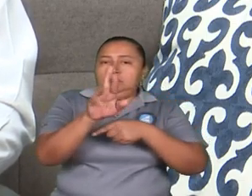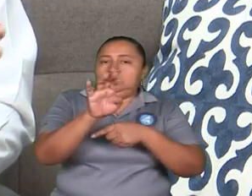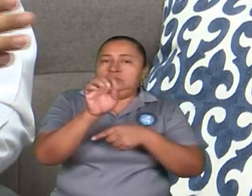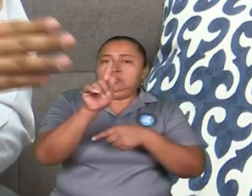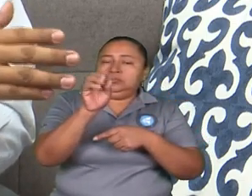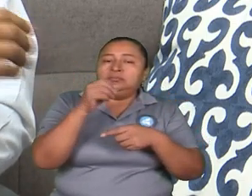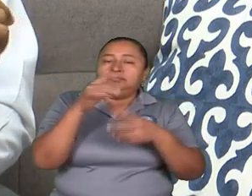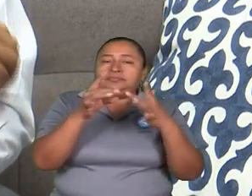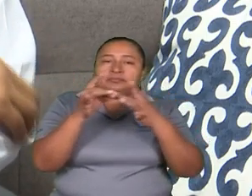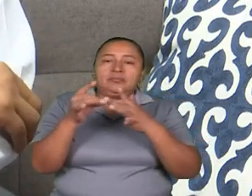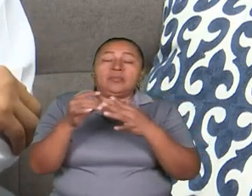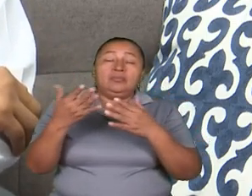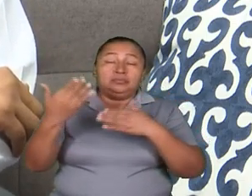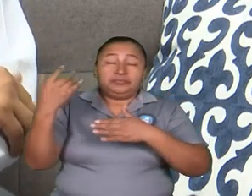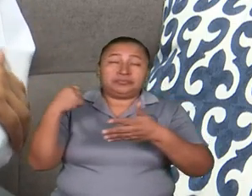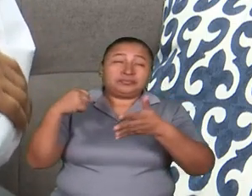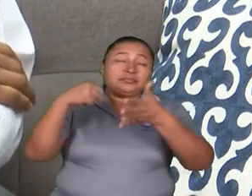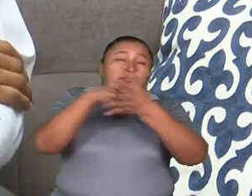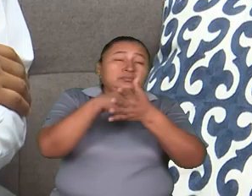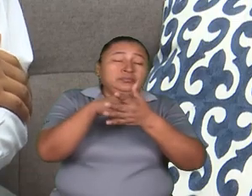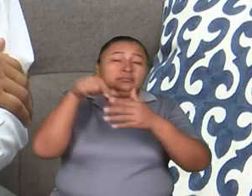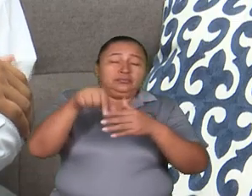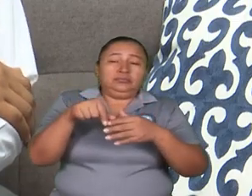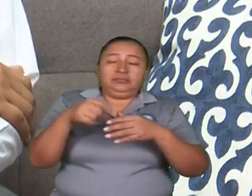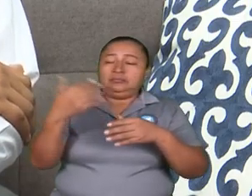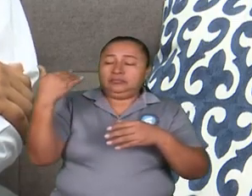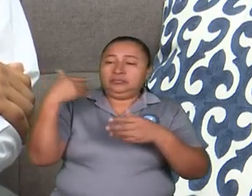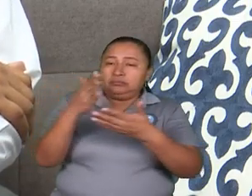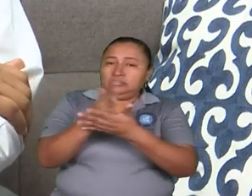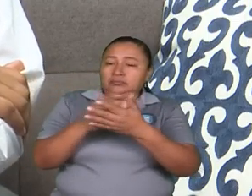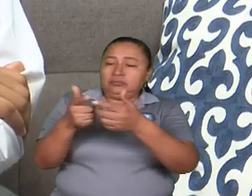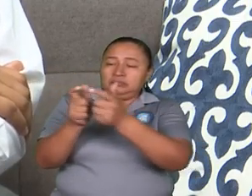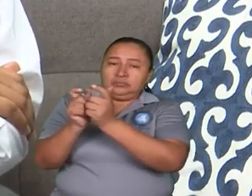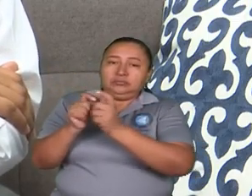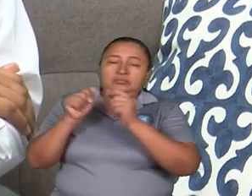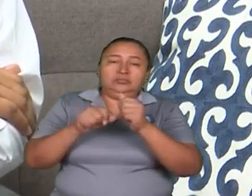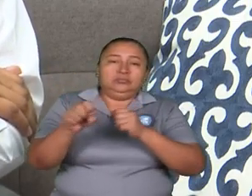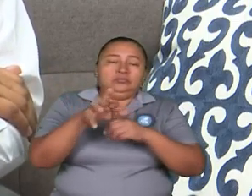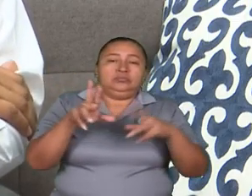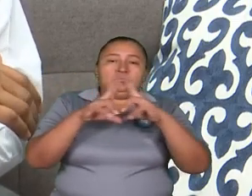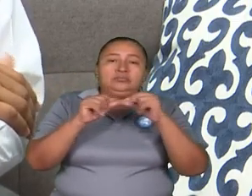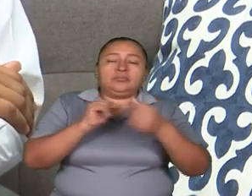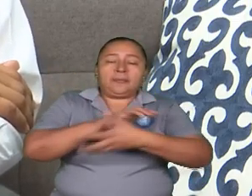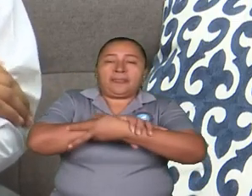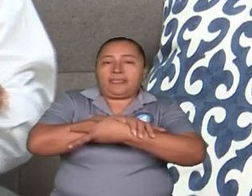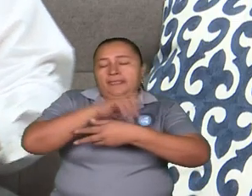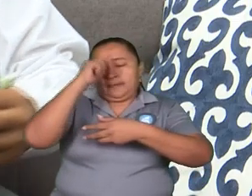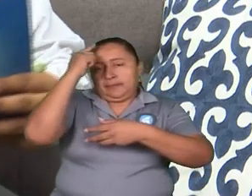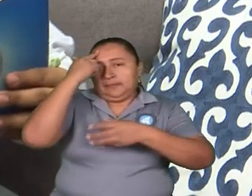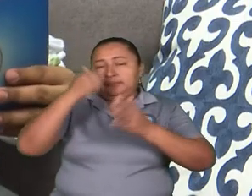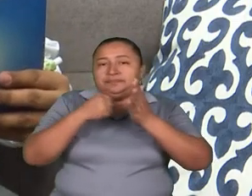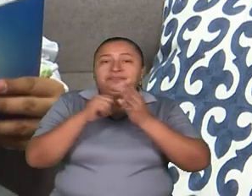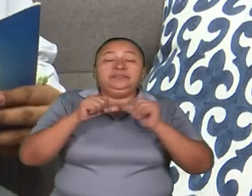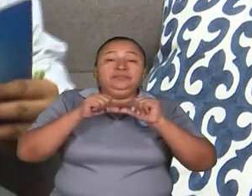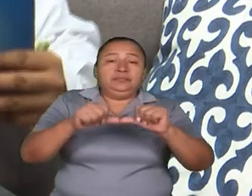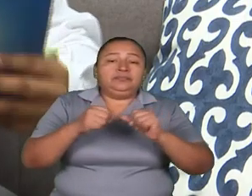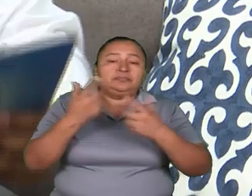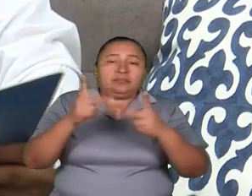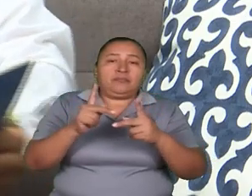oportunidad acerca de la Feria del Comercio Navideño, pero también de las acciones que implementa el Instituto Nicaragüense de Turismo